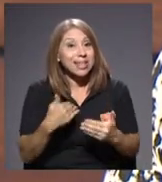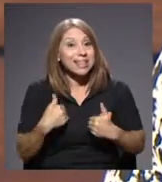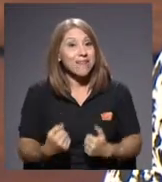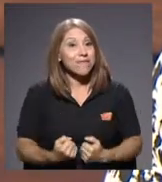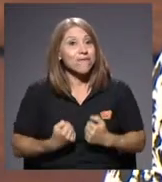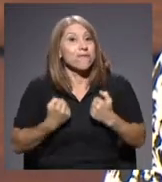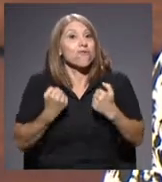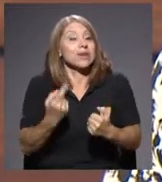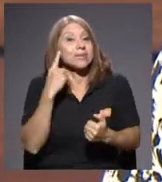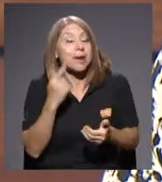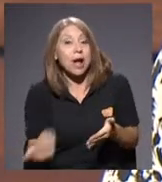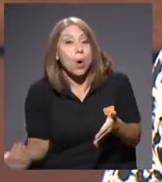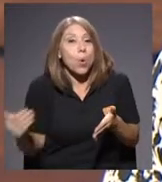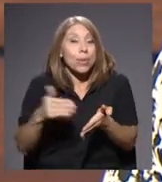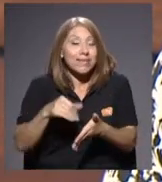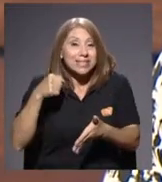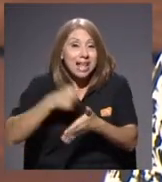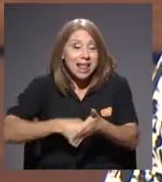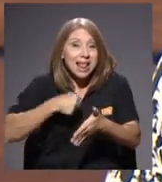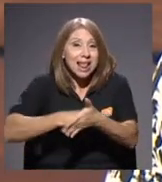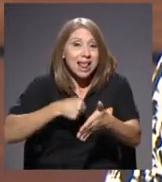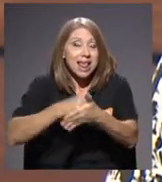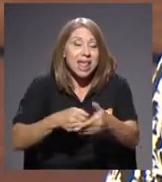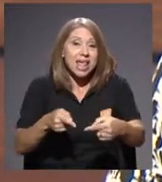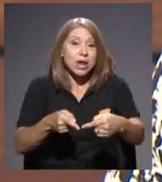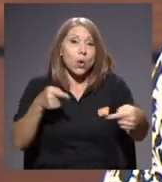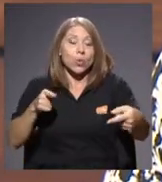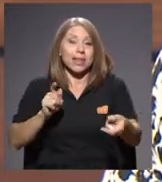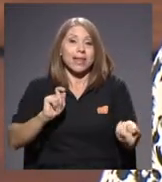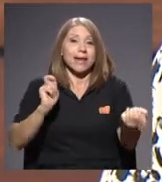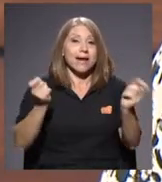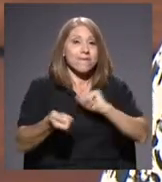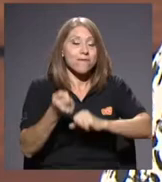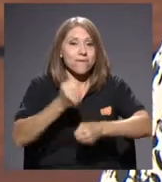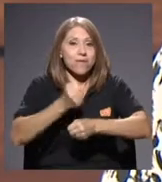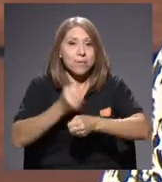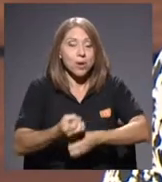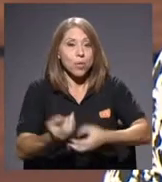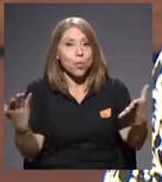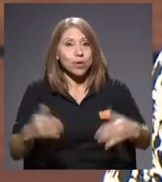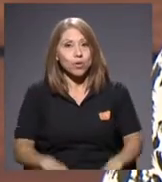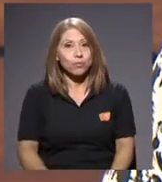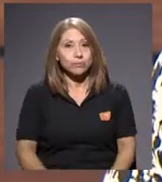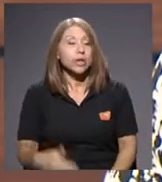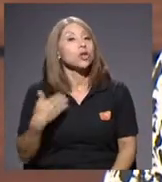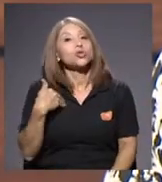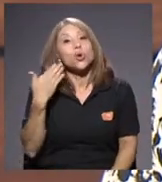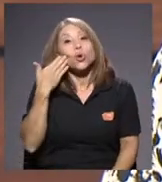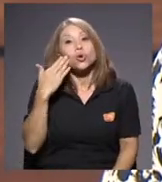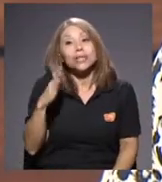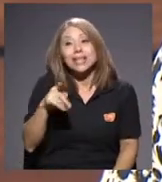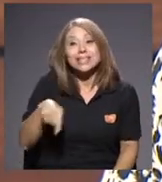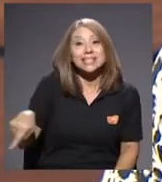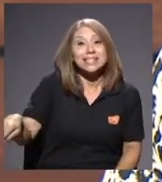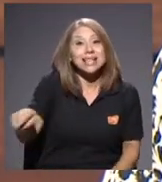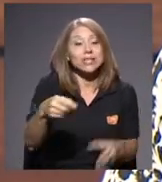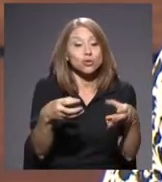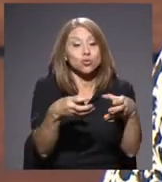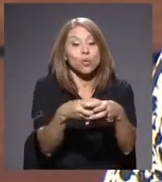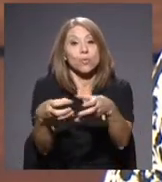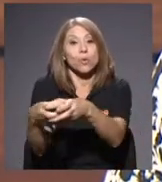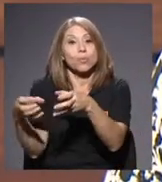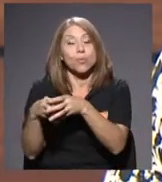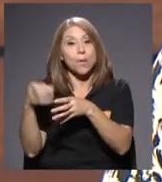en contra de la reforma del empleo público. No sé si los actores políticos, en un momento que ya empezamos las